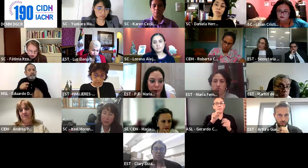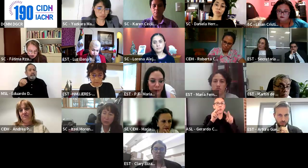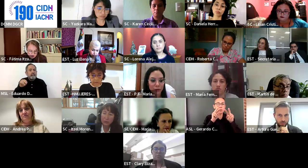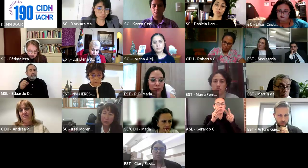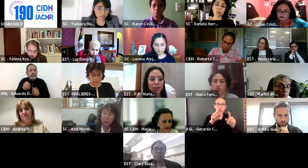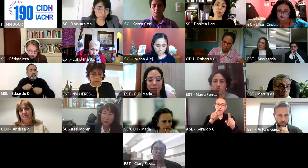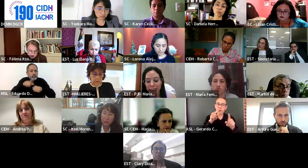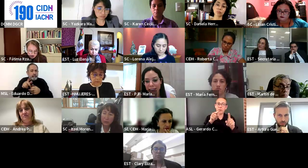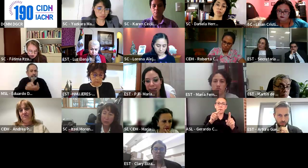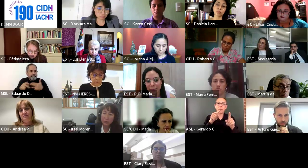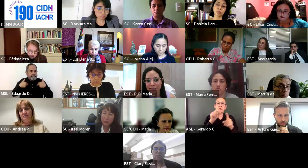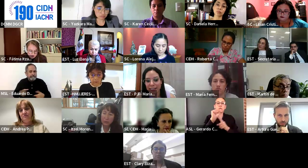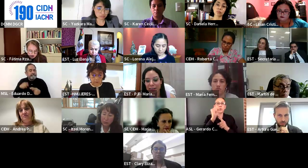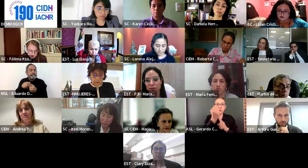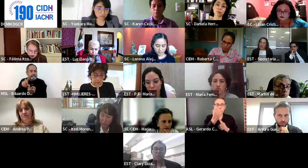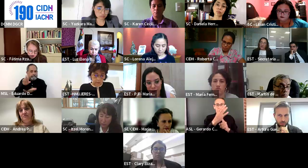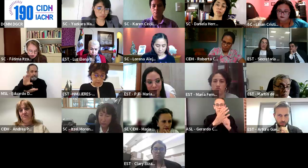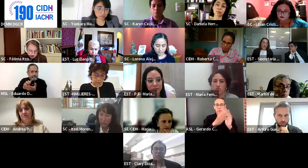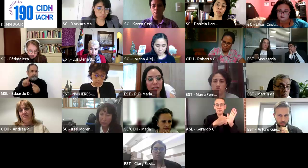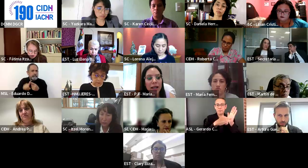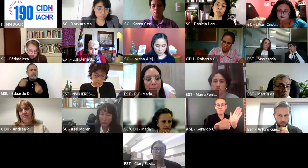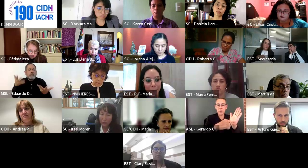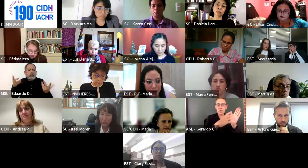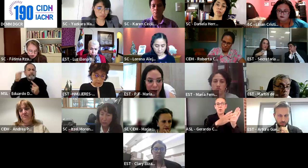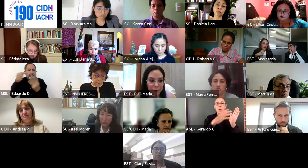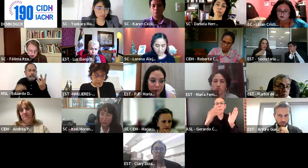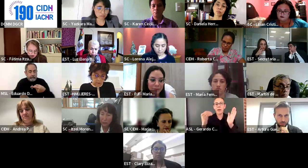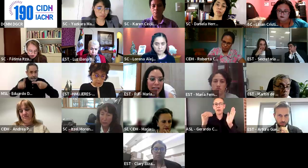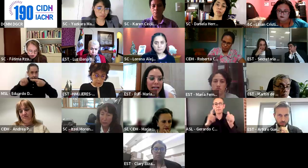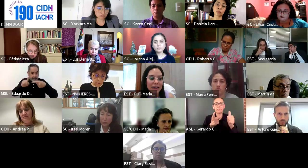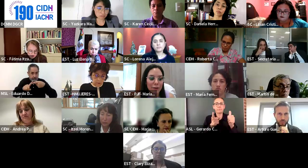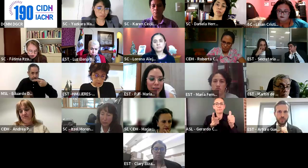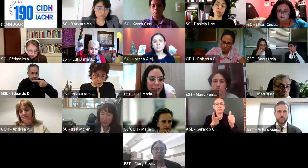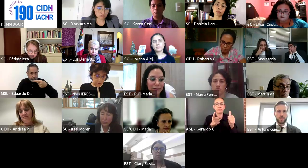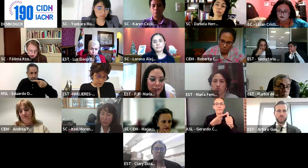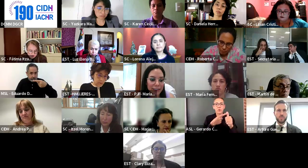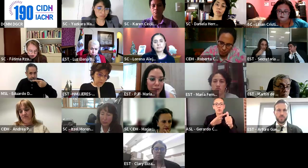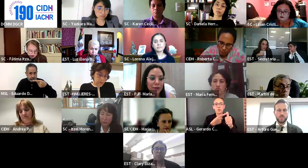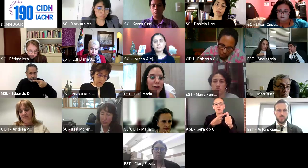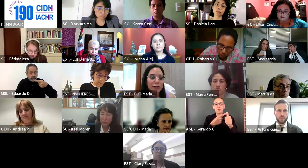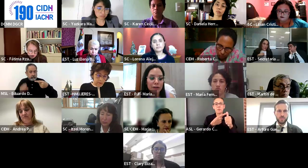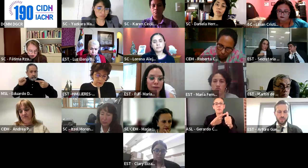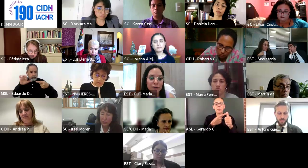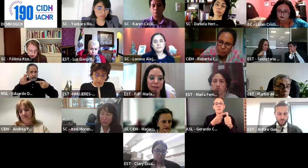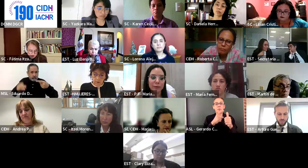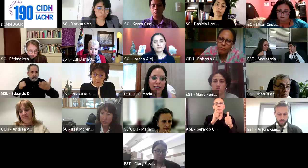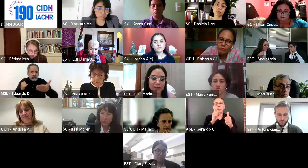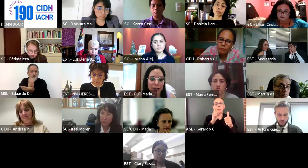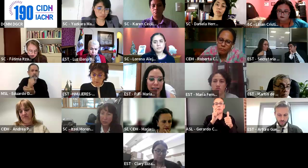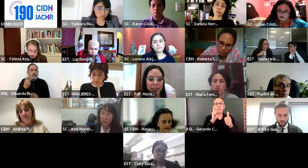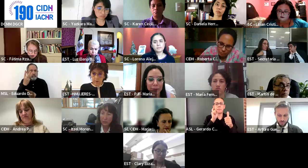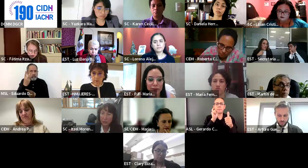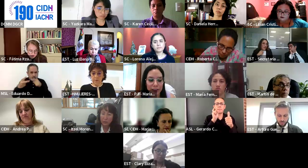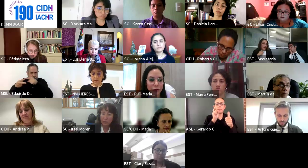derechos humanos de la discapacidad son: primero, la Corte ha definido dos formas por